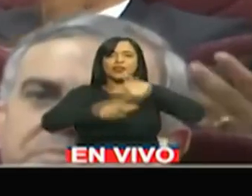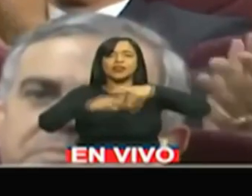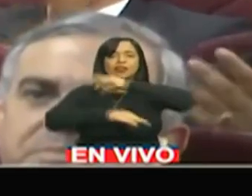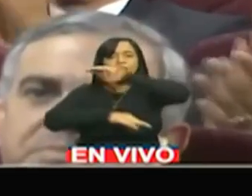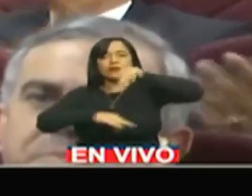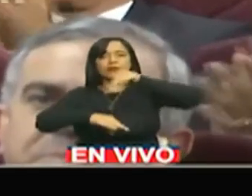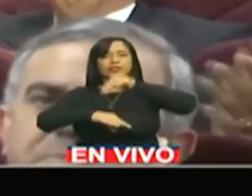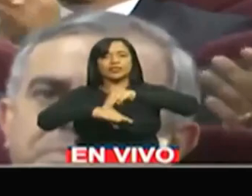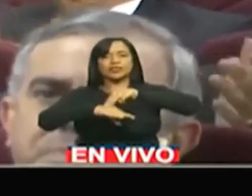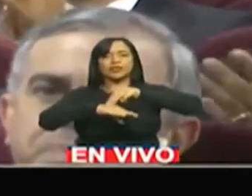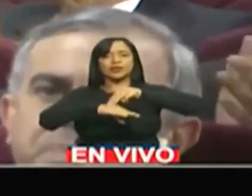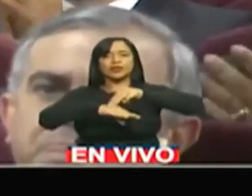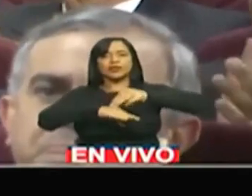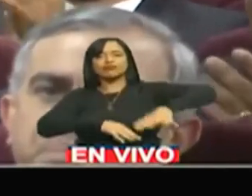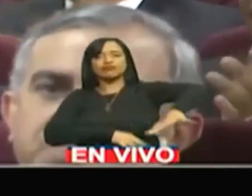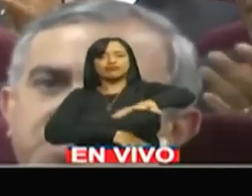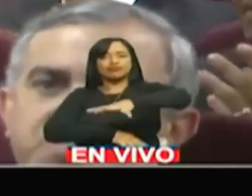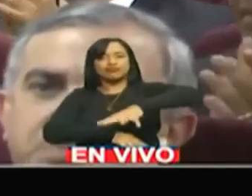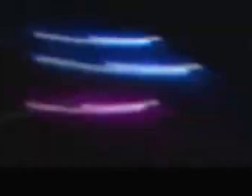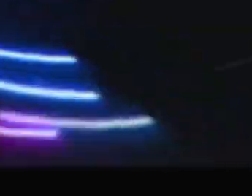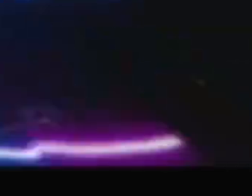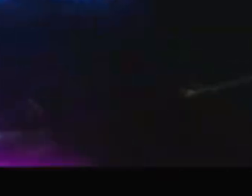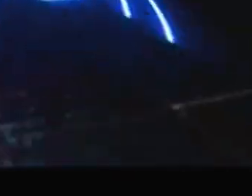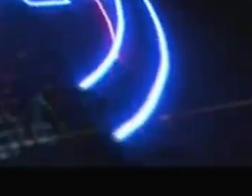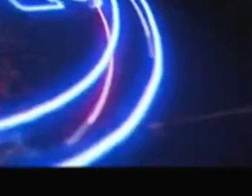en todo el territorio nacional.